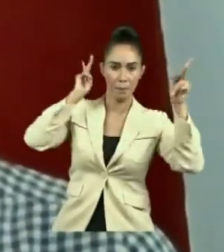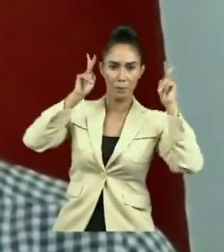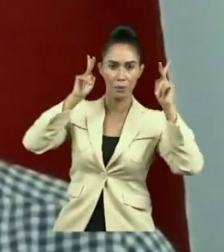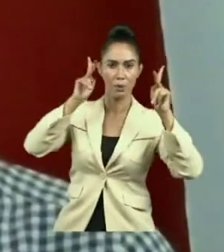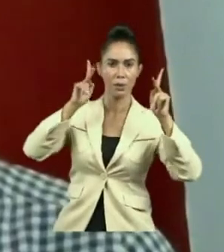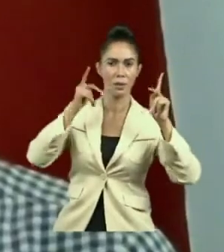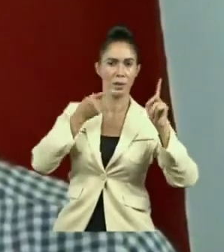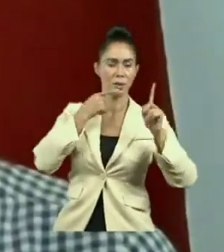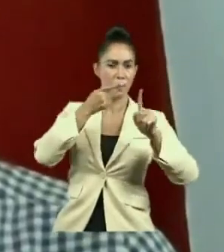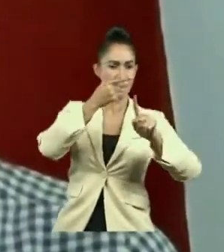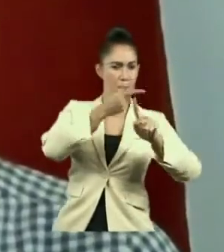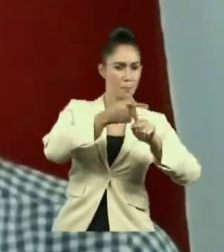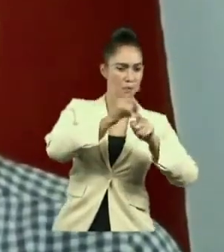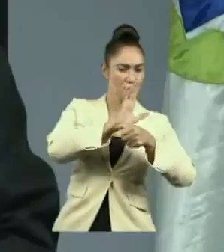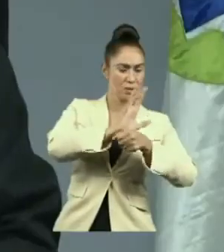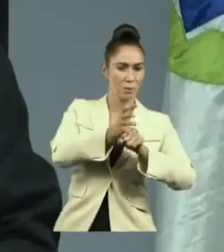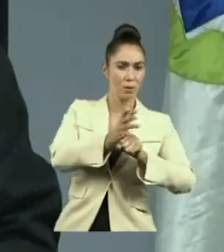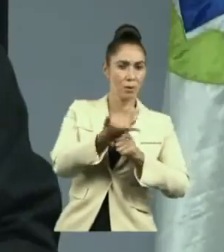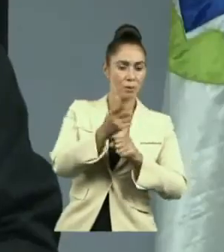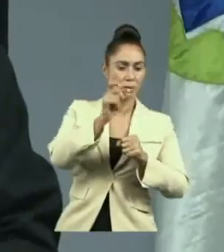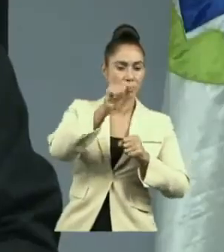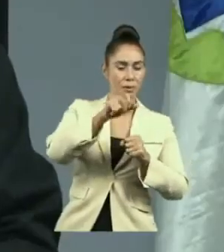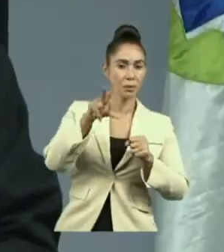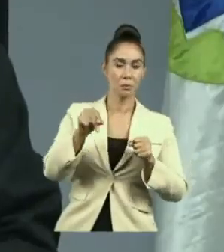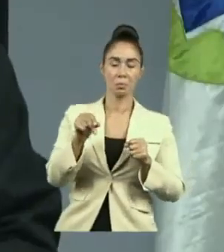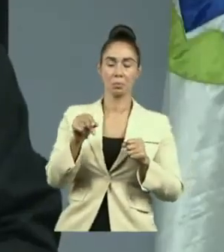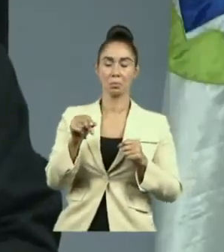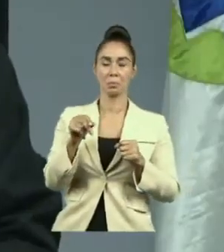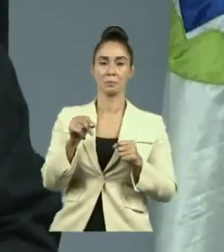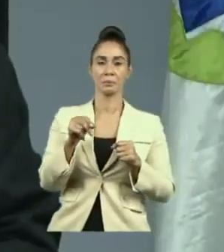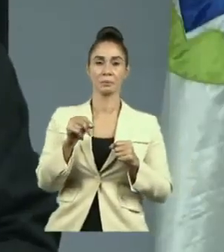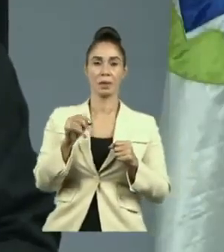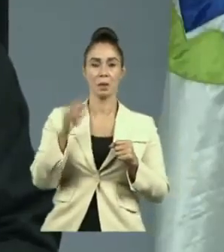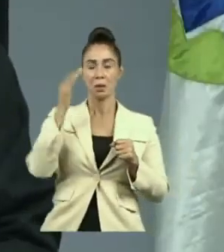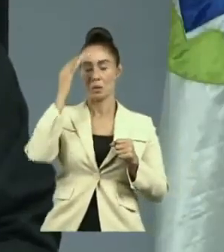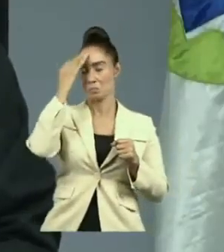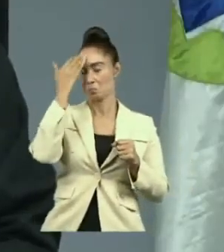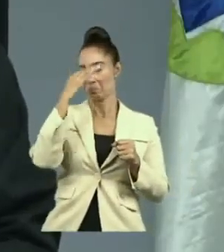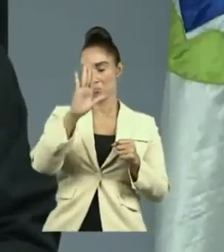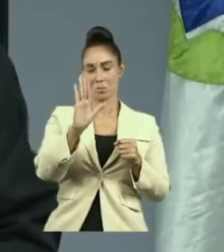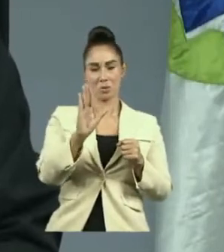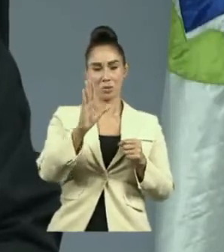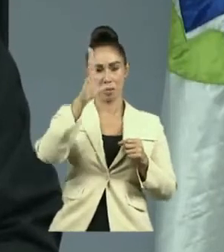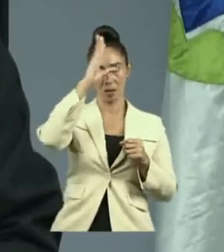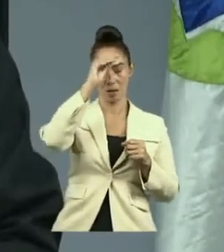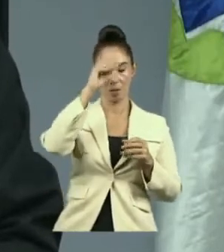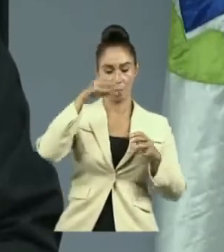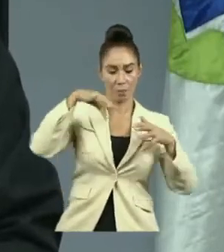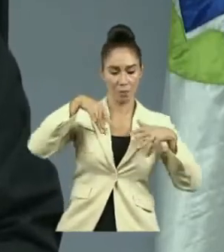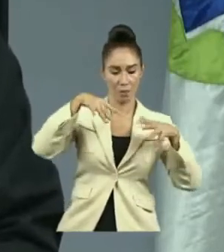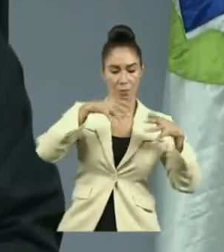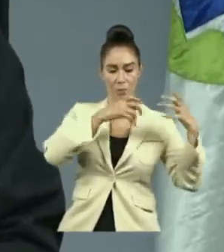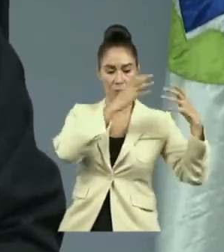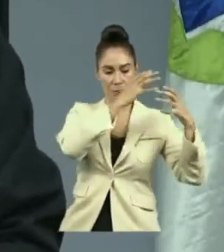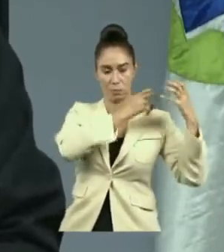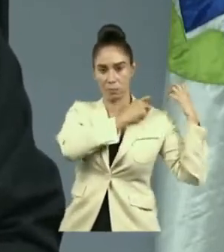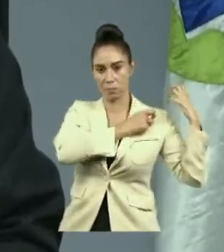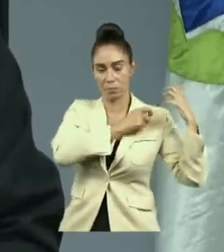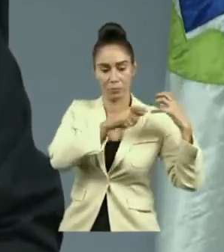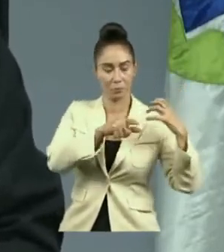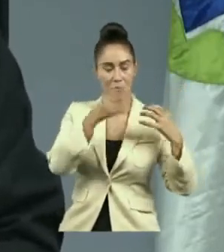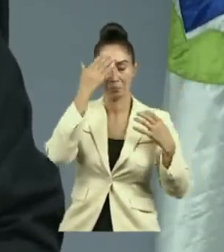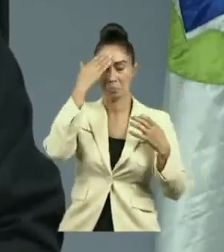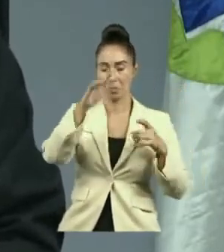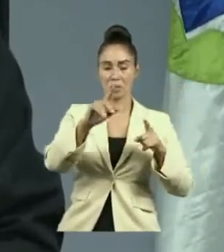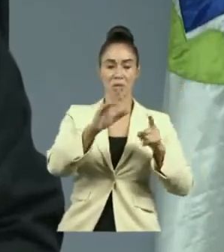pero yo no tengo el dato de él del peregrino a mano no sé si se hizo la prueba